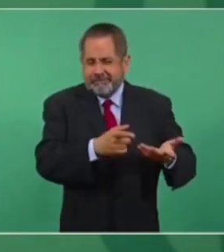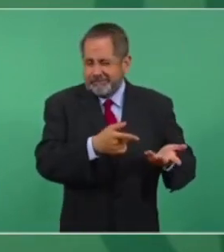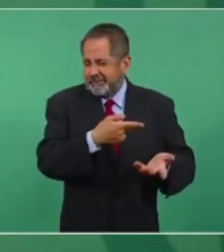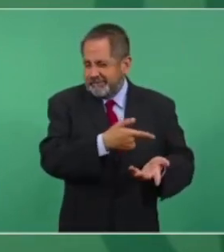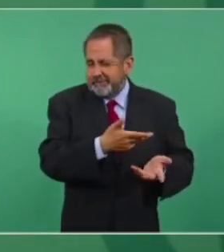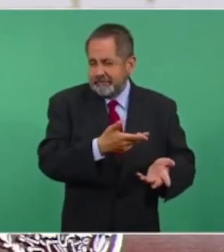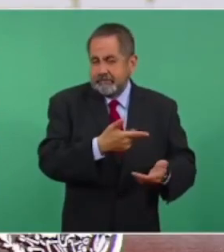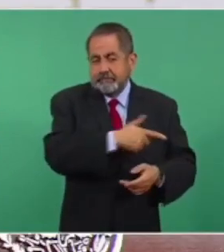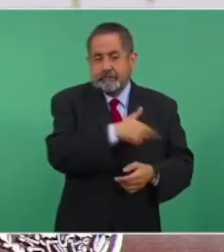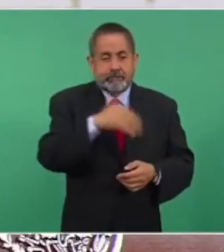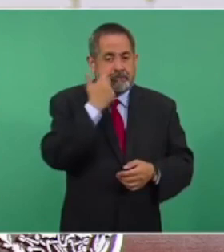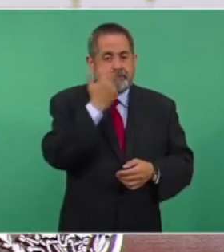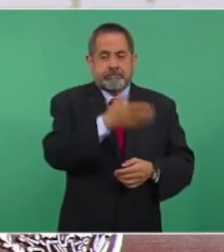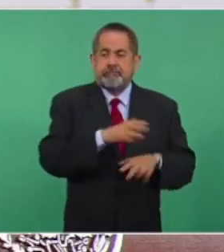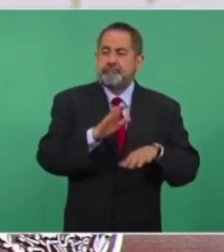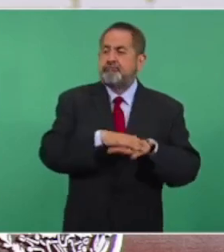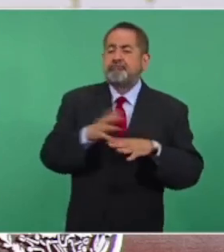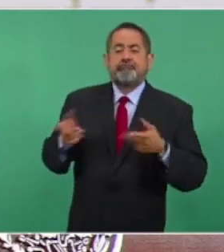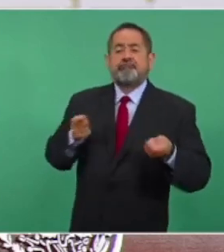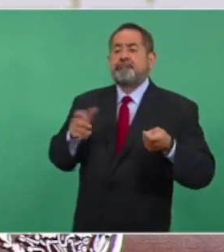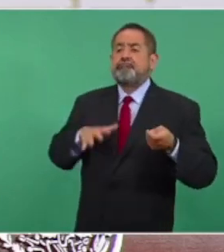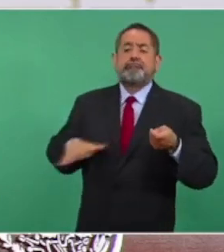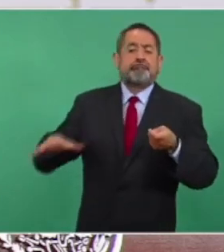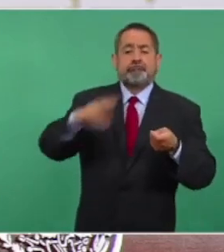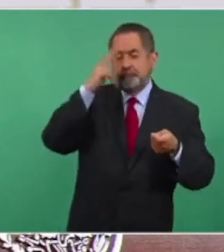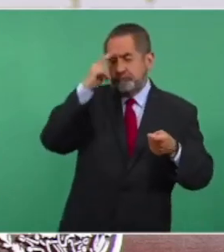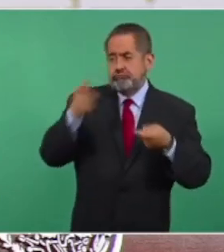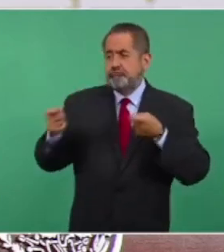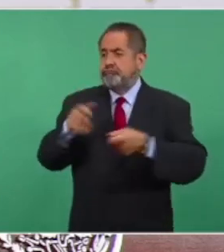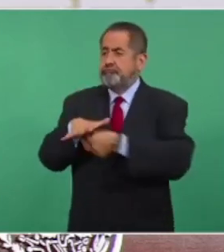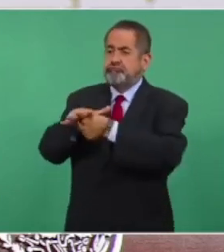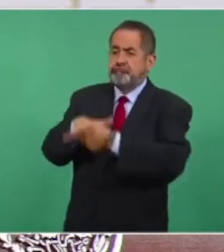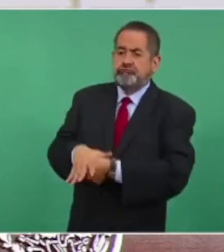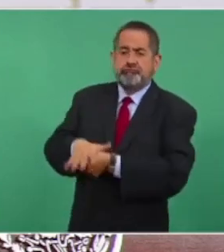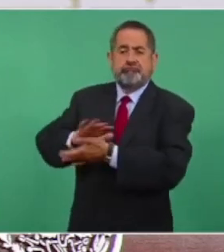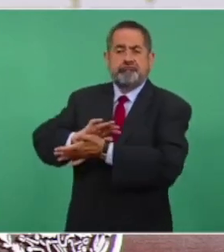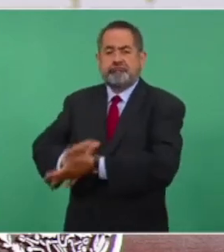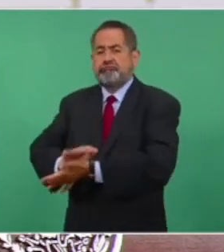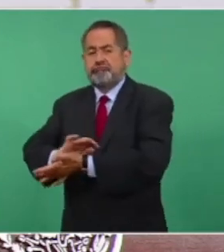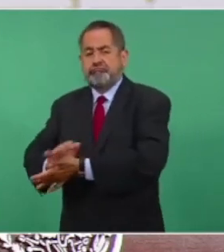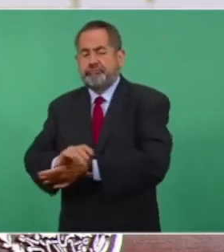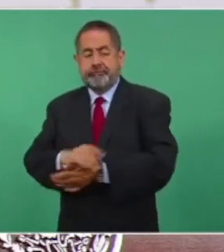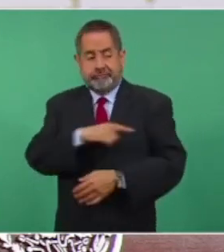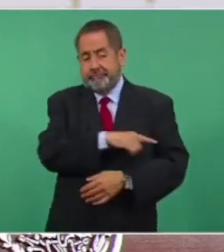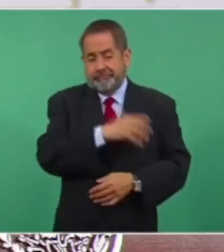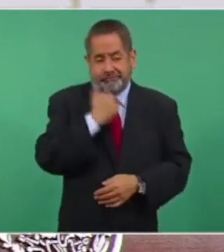seguir dominando México y oprimiendo al pueblo.